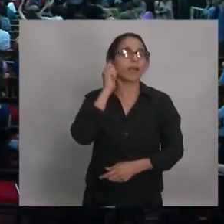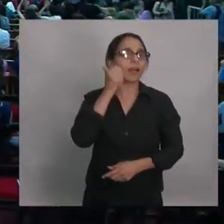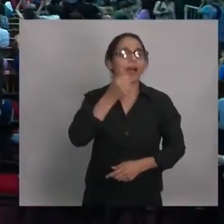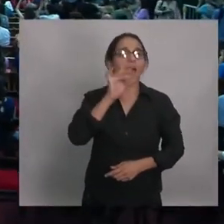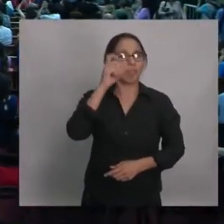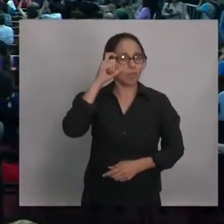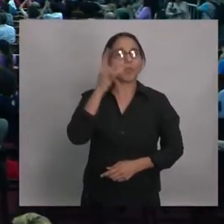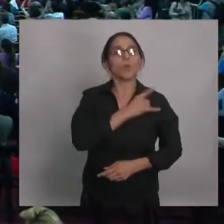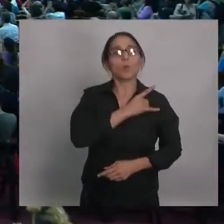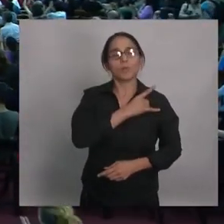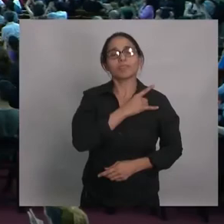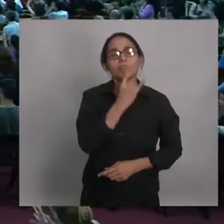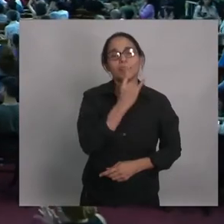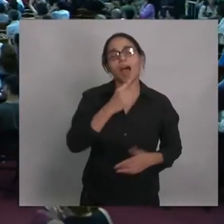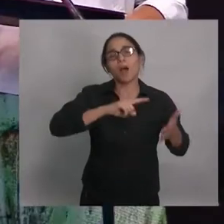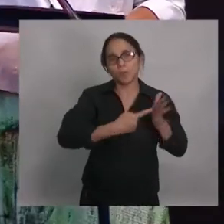aires